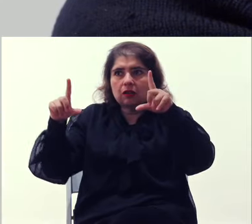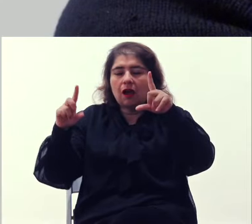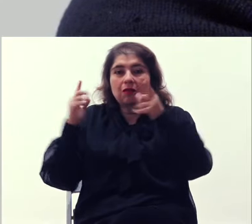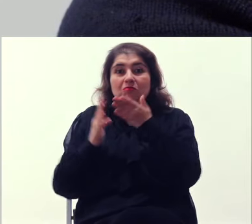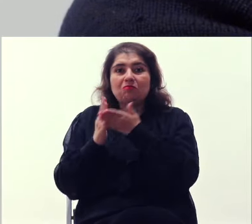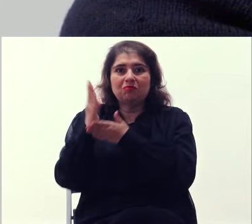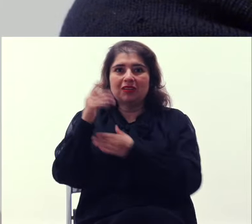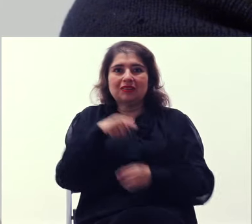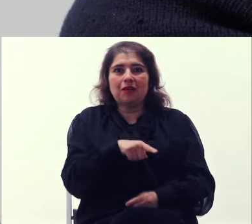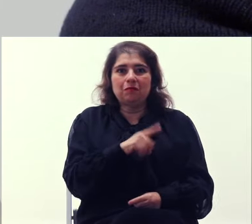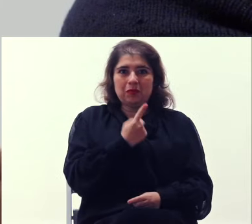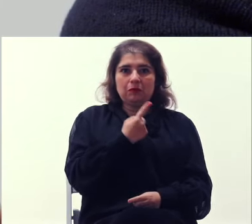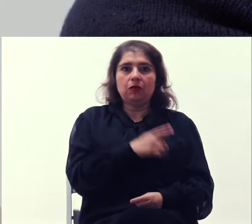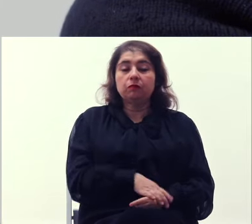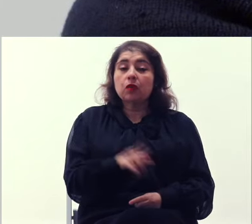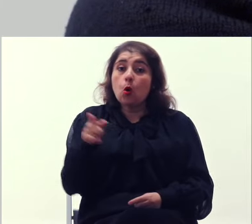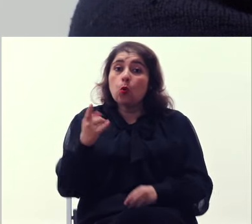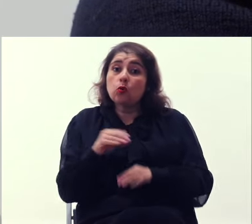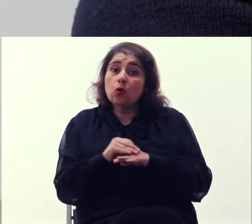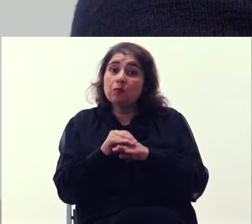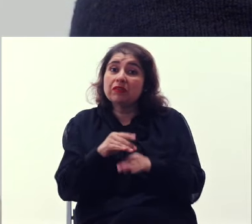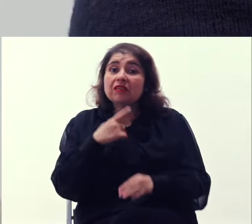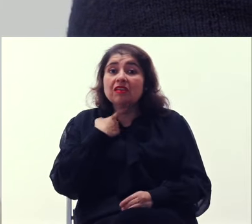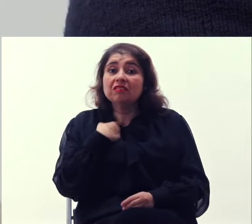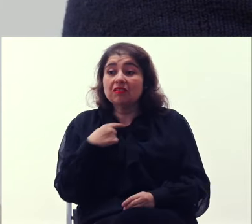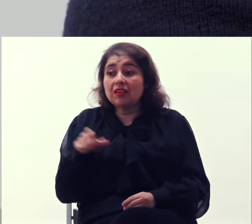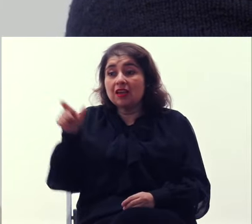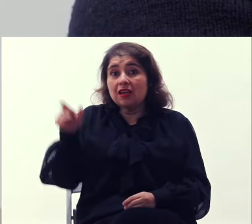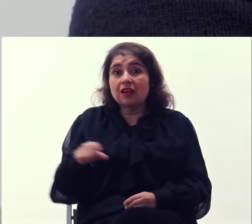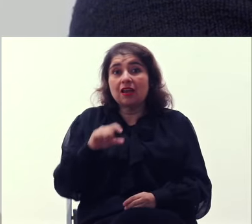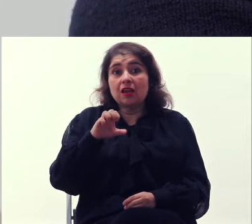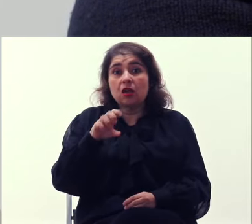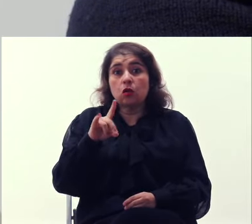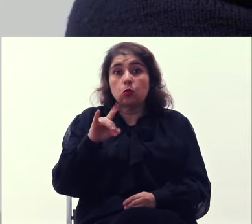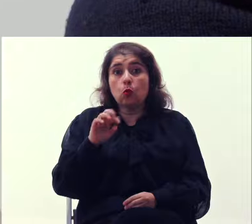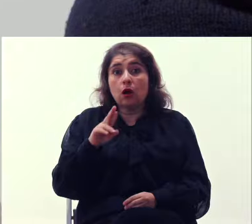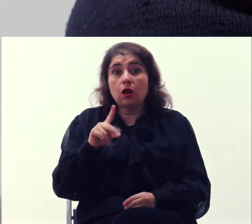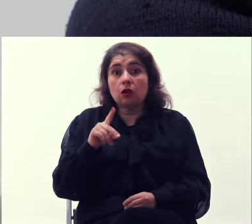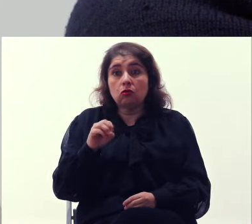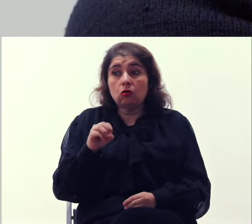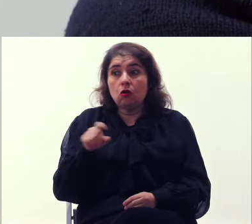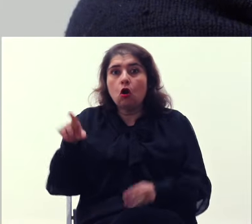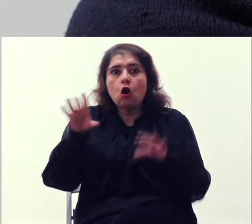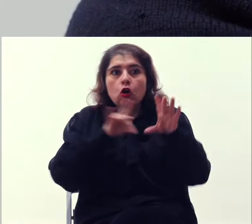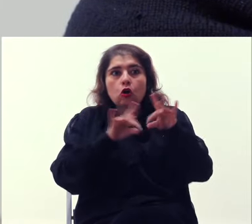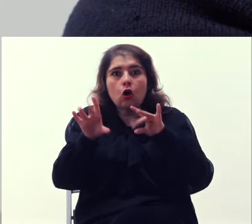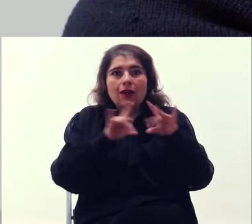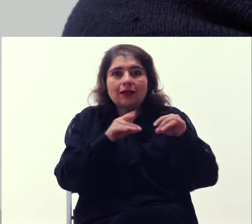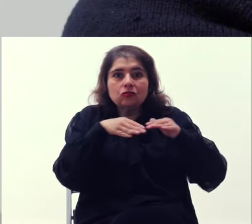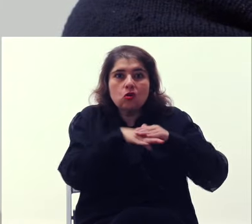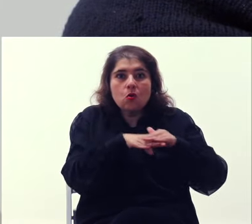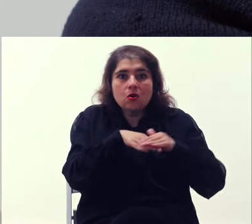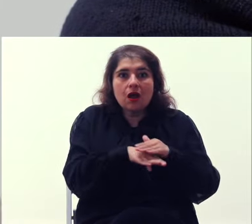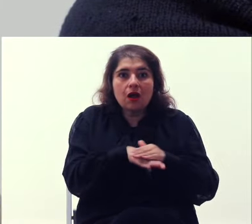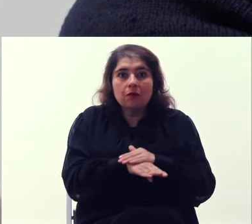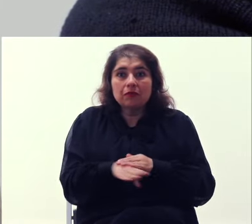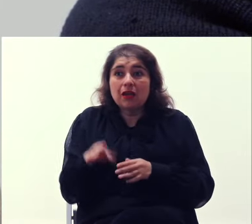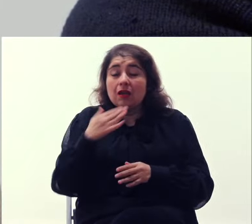de sus imágenes, proviene de ahí, ¿no es cierto? Un dato interesante es que Eduardo Vilches coleccionó estas